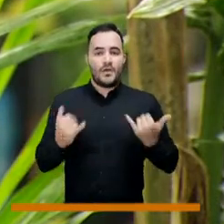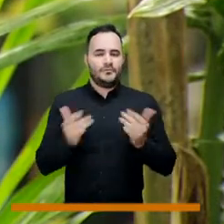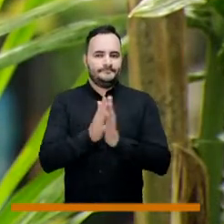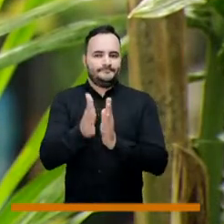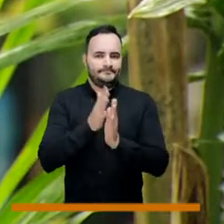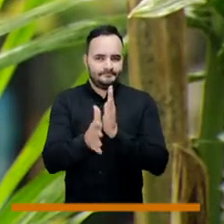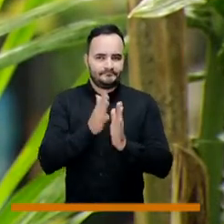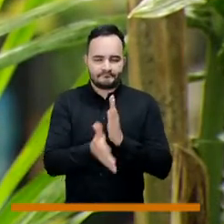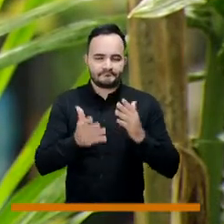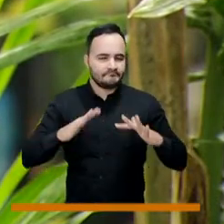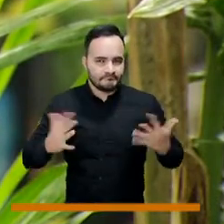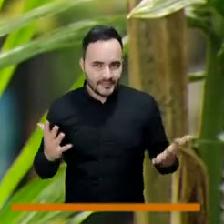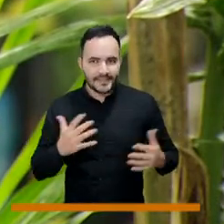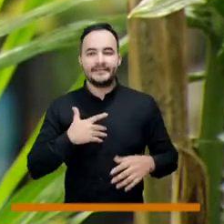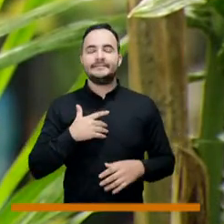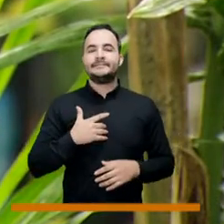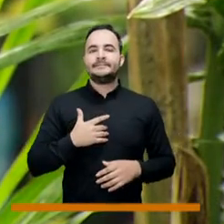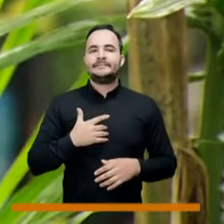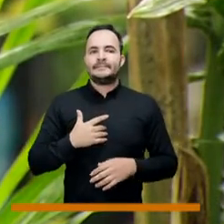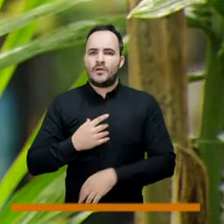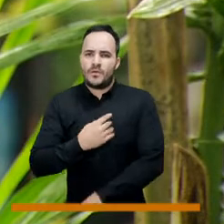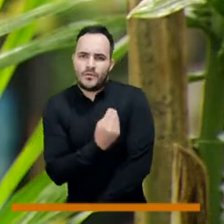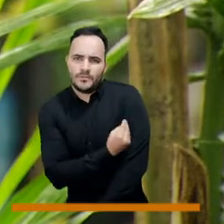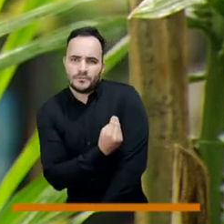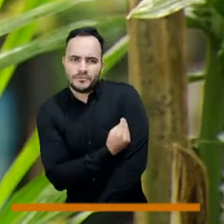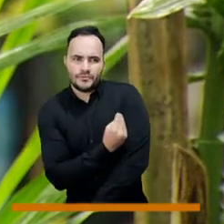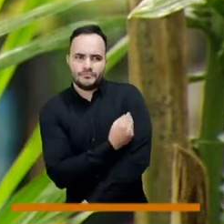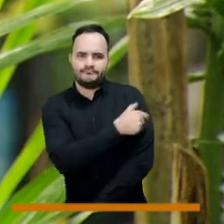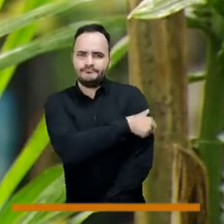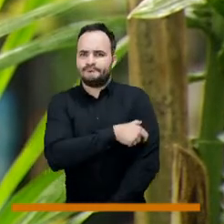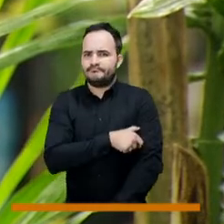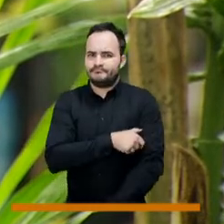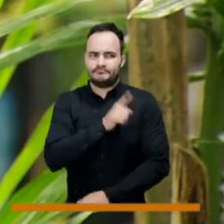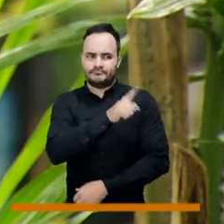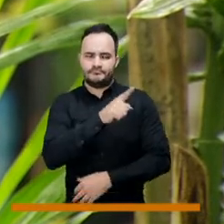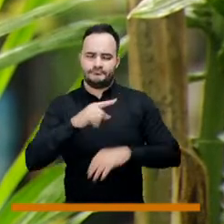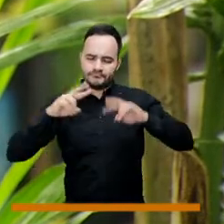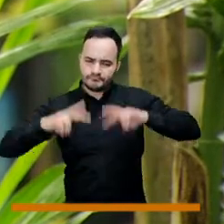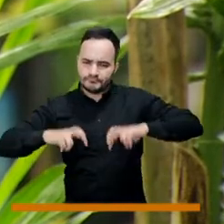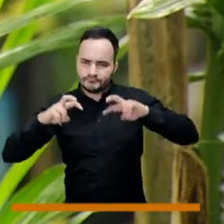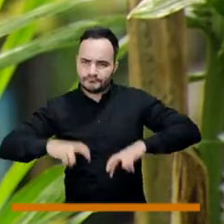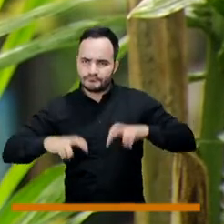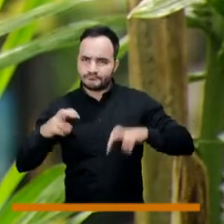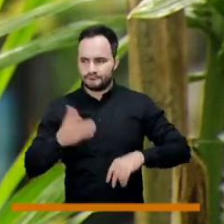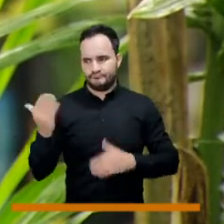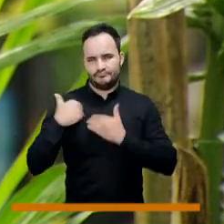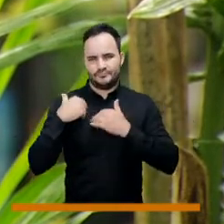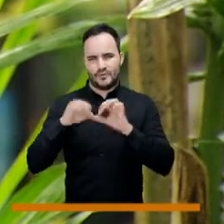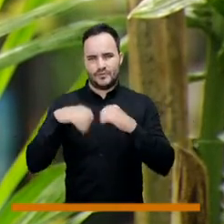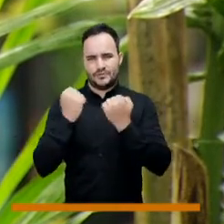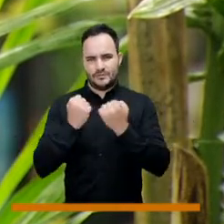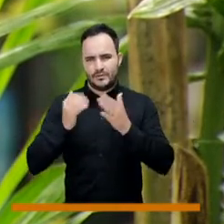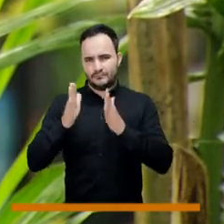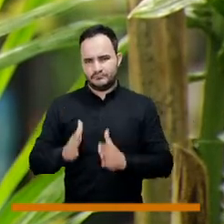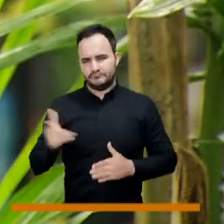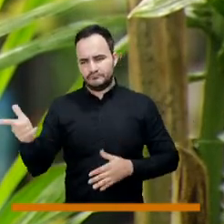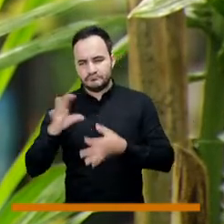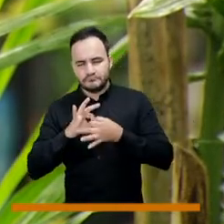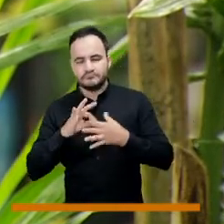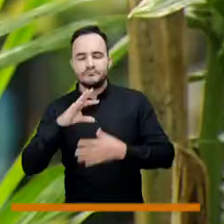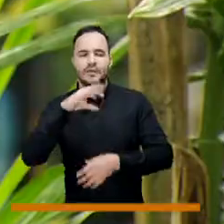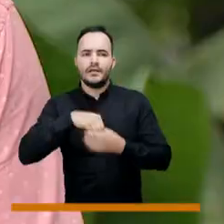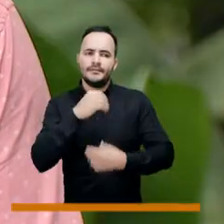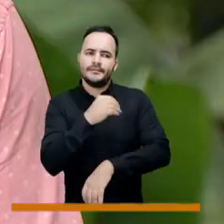a contarle a nuestros televidentes acerca de la comisión accidental que usted tiene, donde revisa